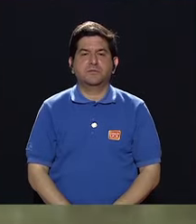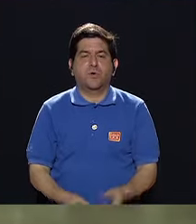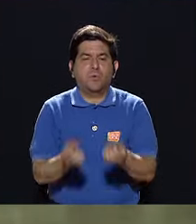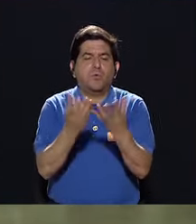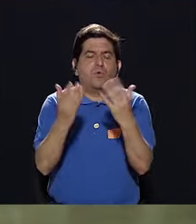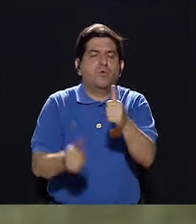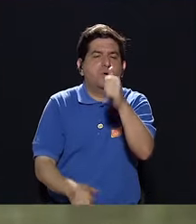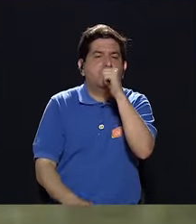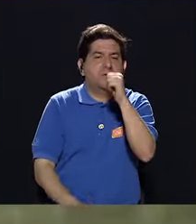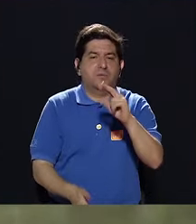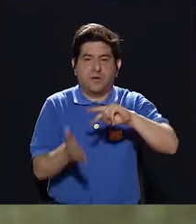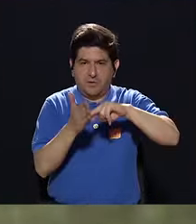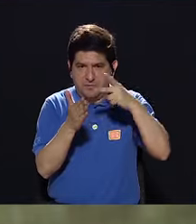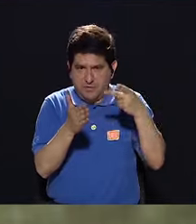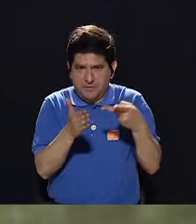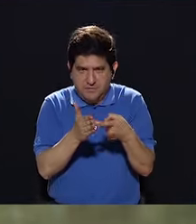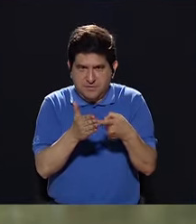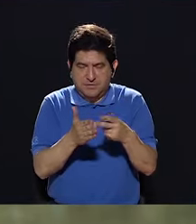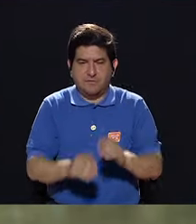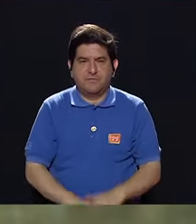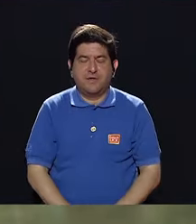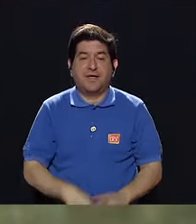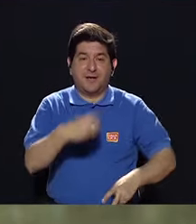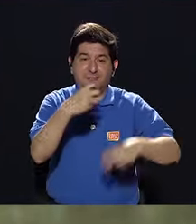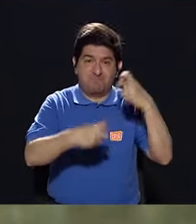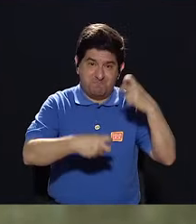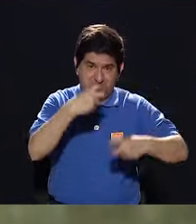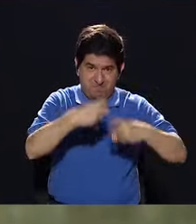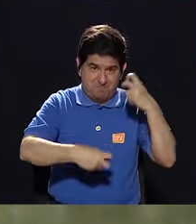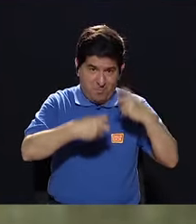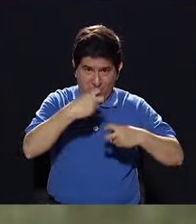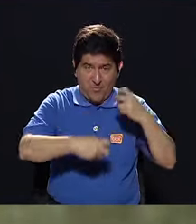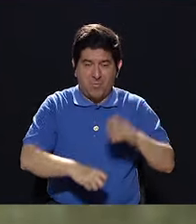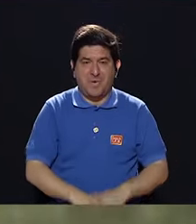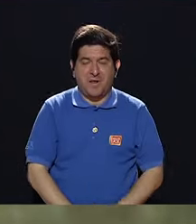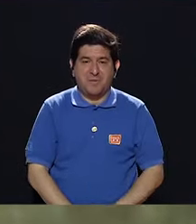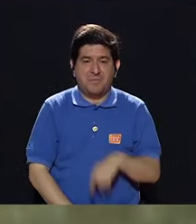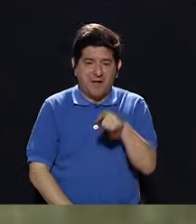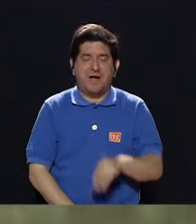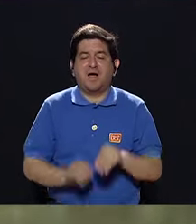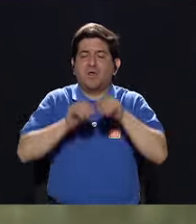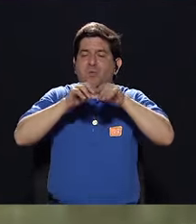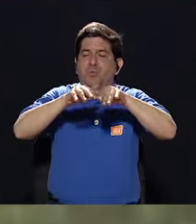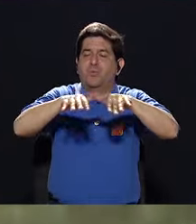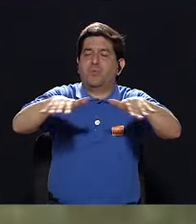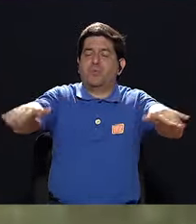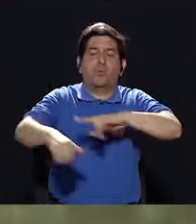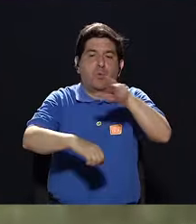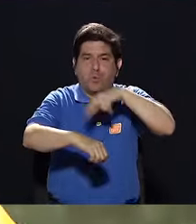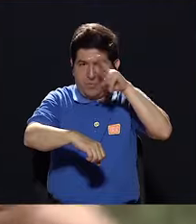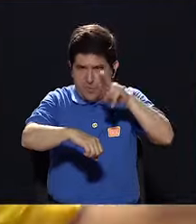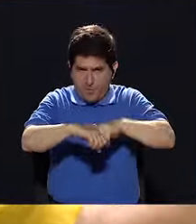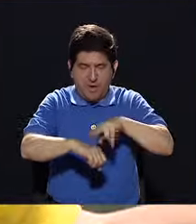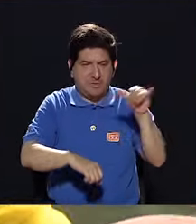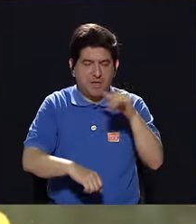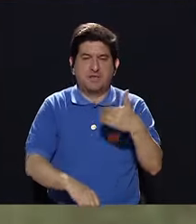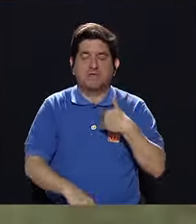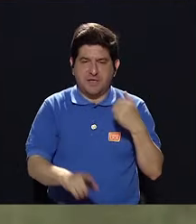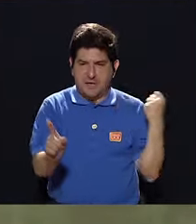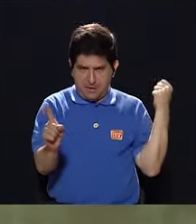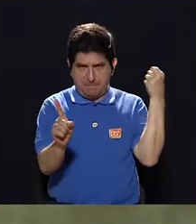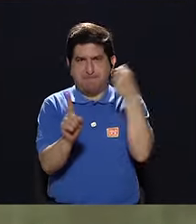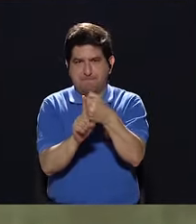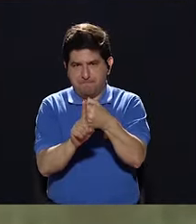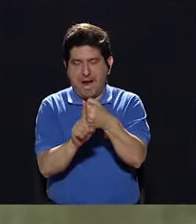exceso de agua genera un problema de inundación que incluso naturalmente también